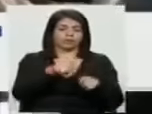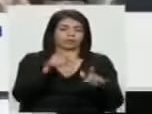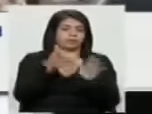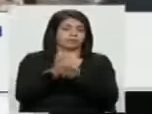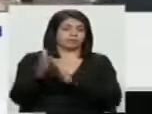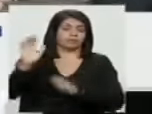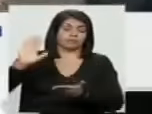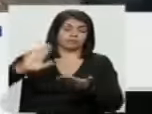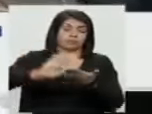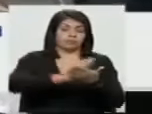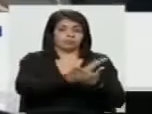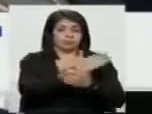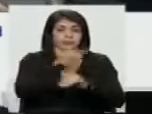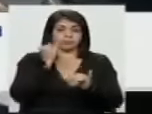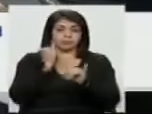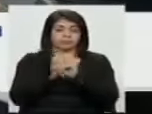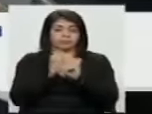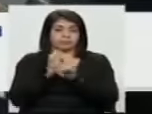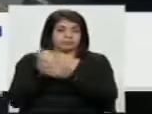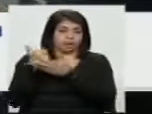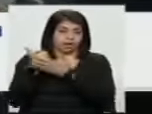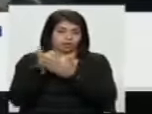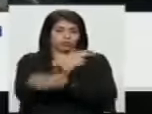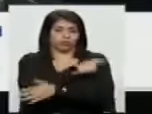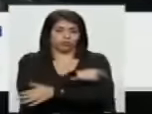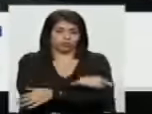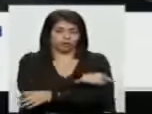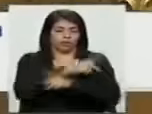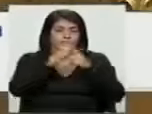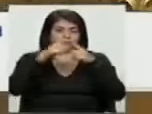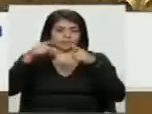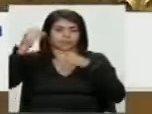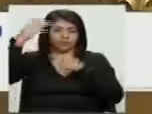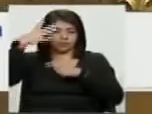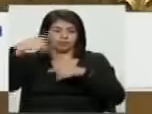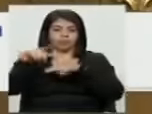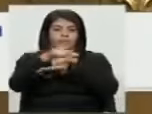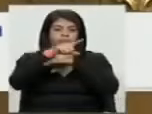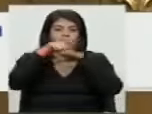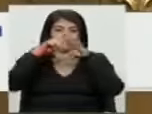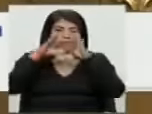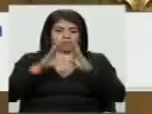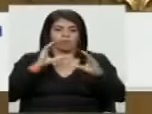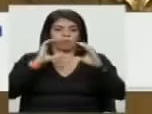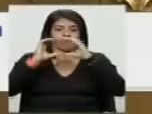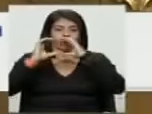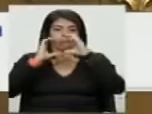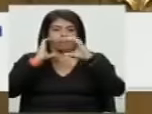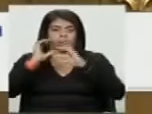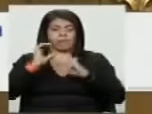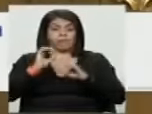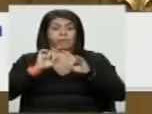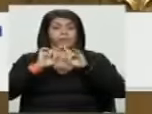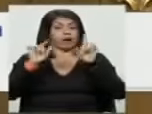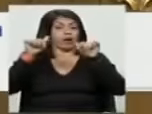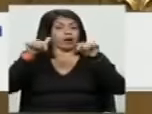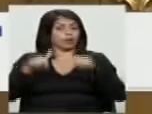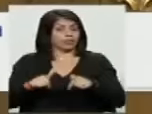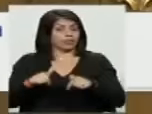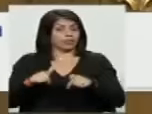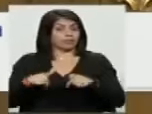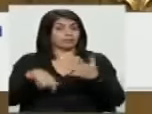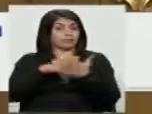se tumbaron todas las plataformas hospitalarias de electricidad, de gobierno, de comunicaciones. La actual